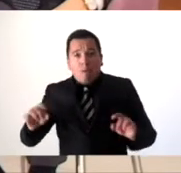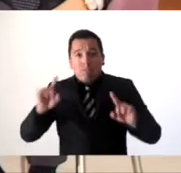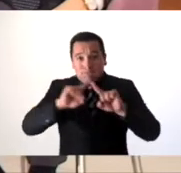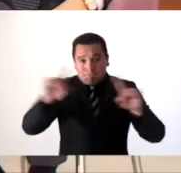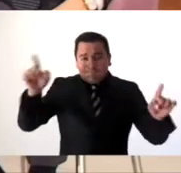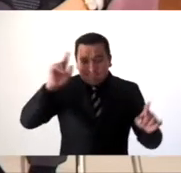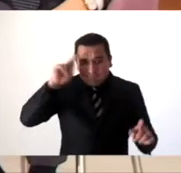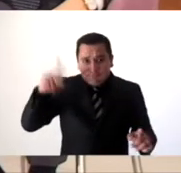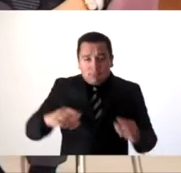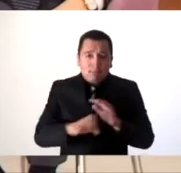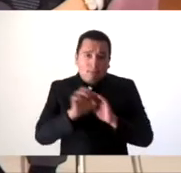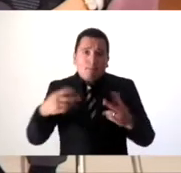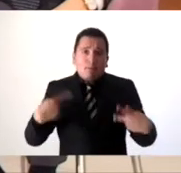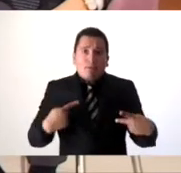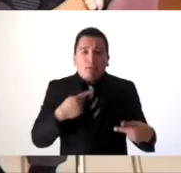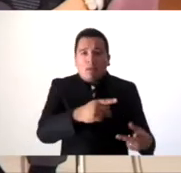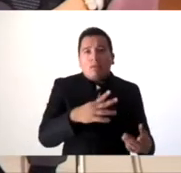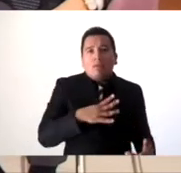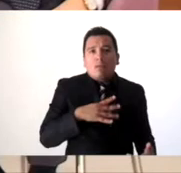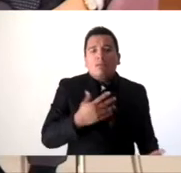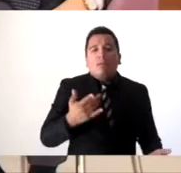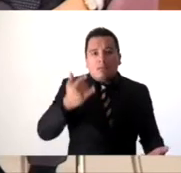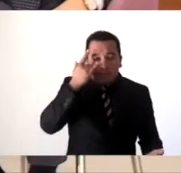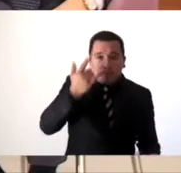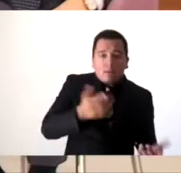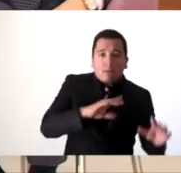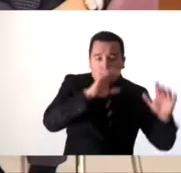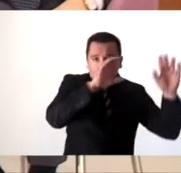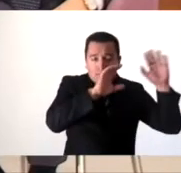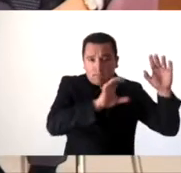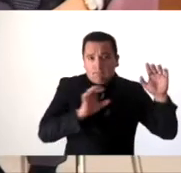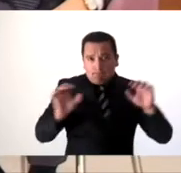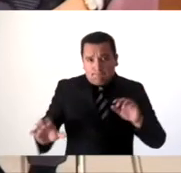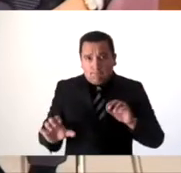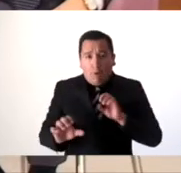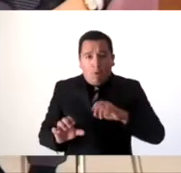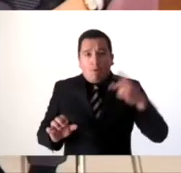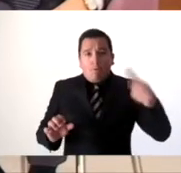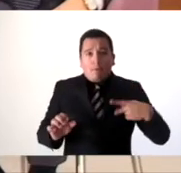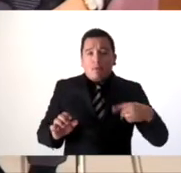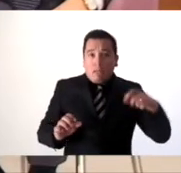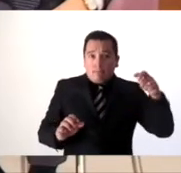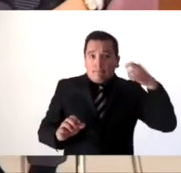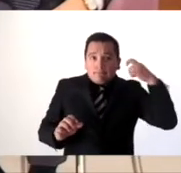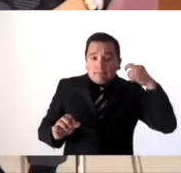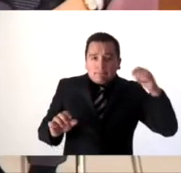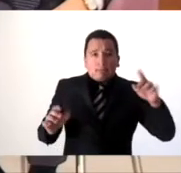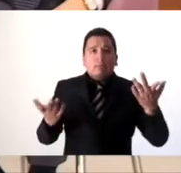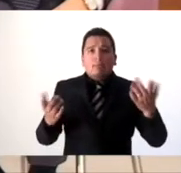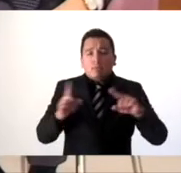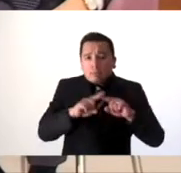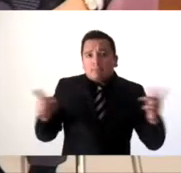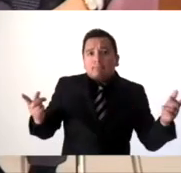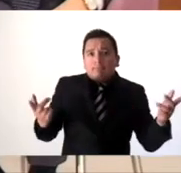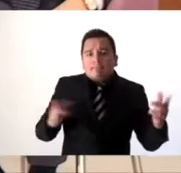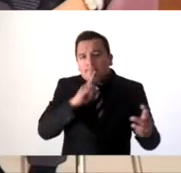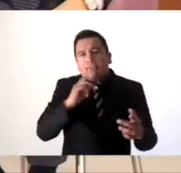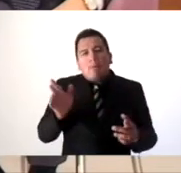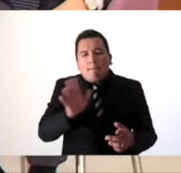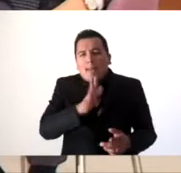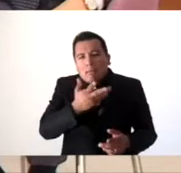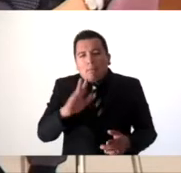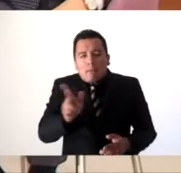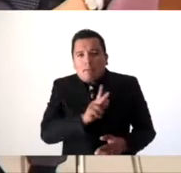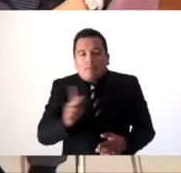la forma en que un campechano va a emitir su sufragio de la forma como va un queretano a emitir su sufragio, sino que